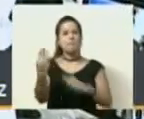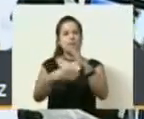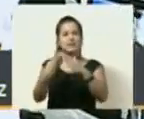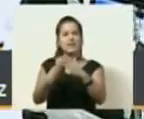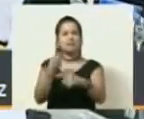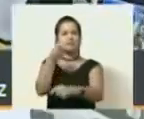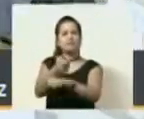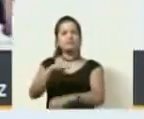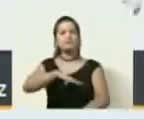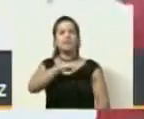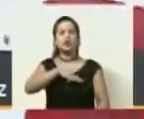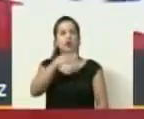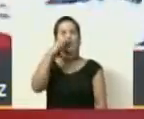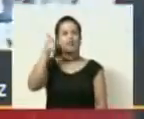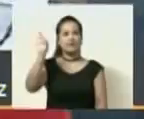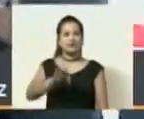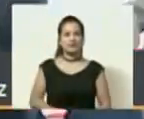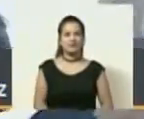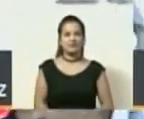Rivas.